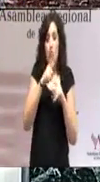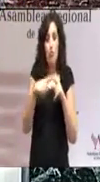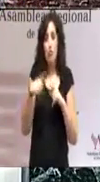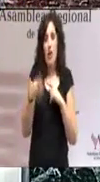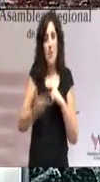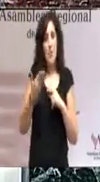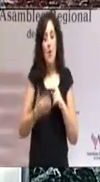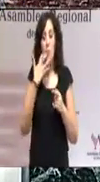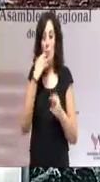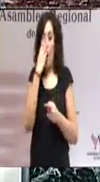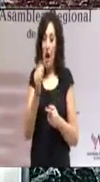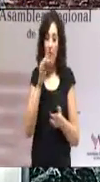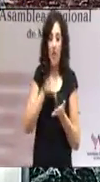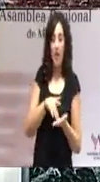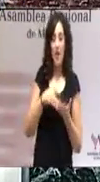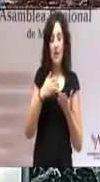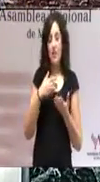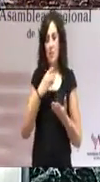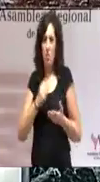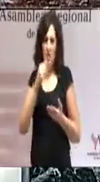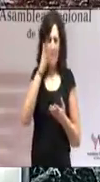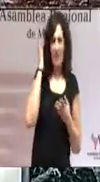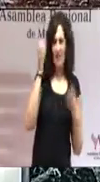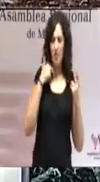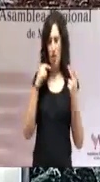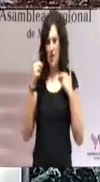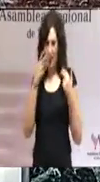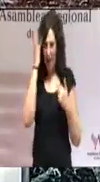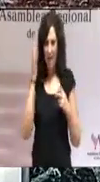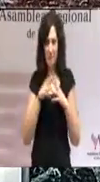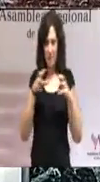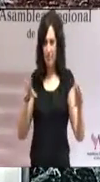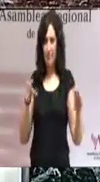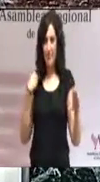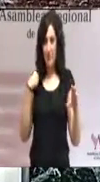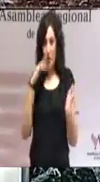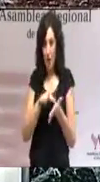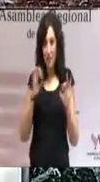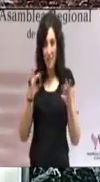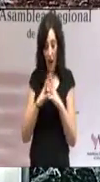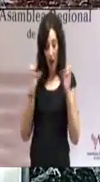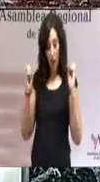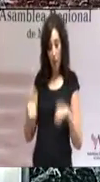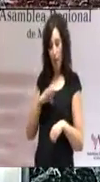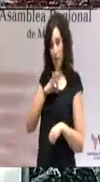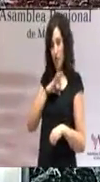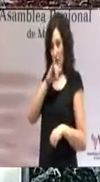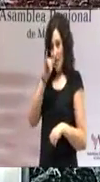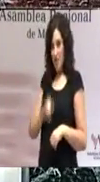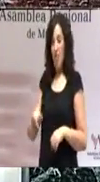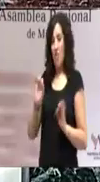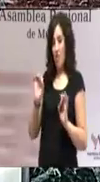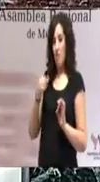tintero, como la llegada del AVE a Murcia, Cartagena y Lorca. Señor Sánchez, fuimos capaces de hacer un acuerdo y llevarlo a la práctica y estamos